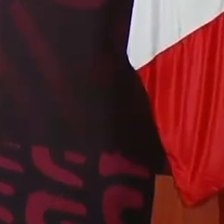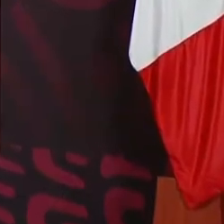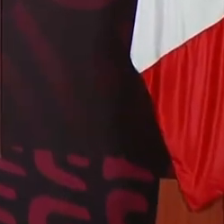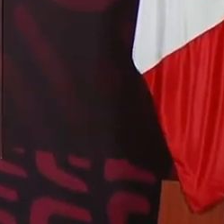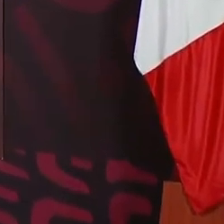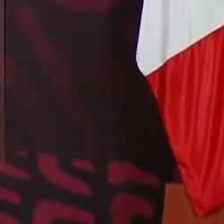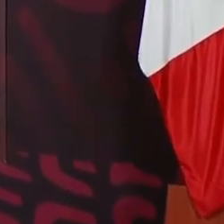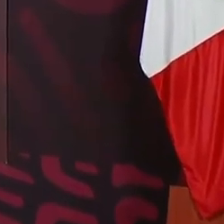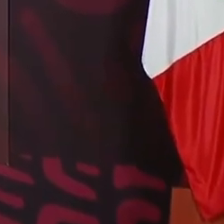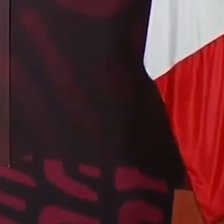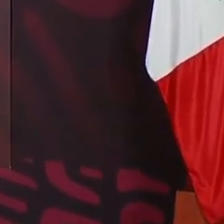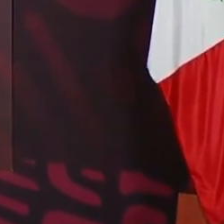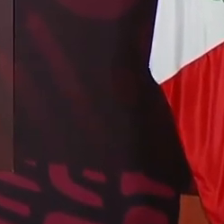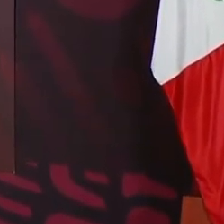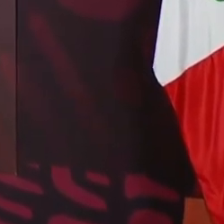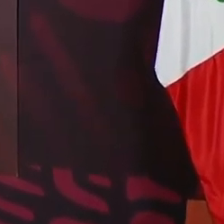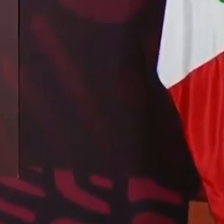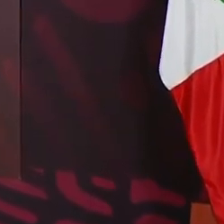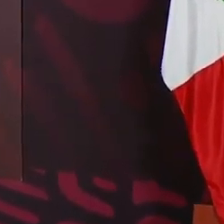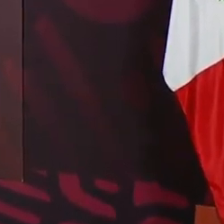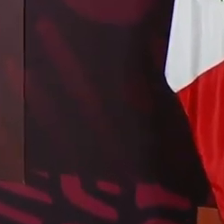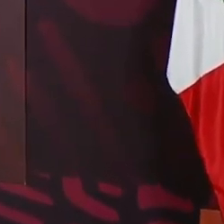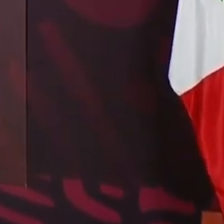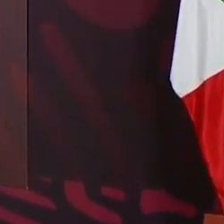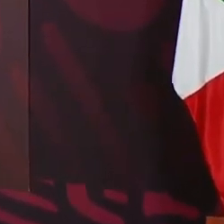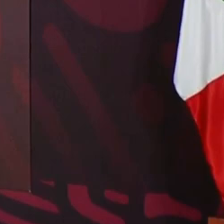que cualquiera